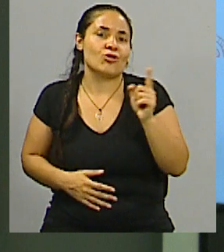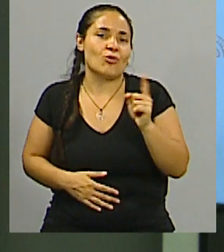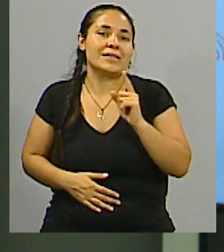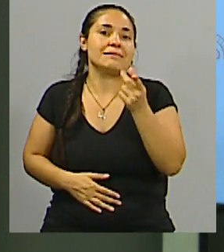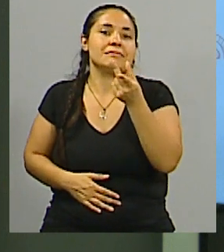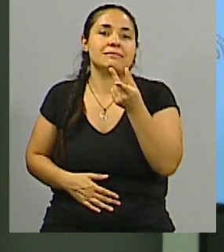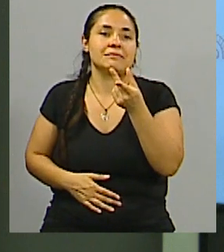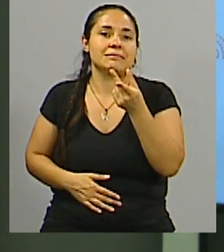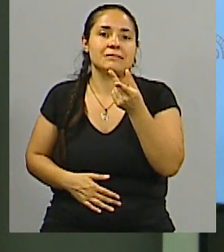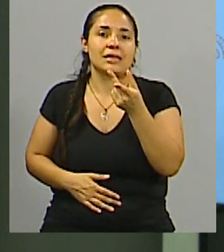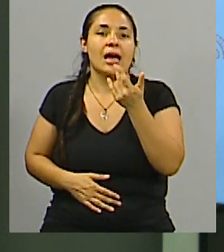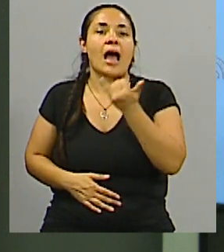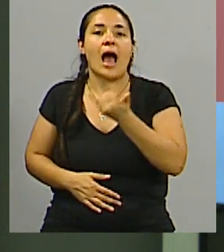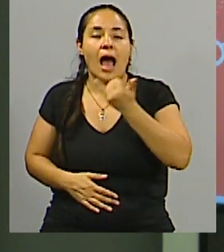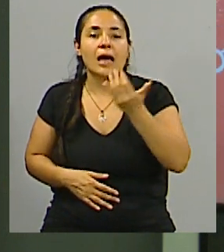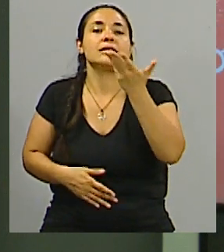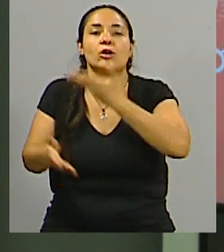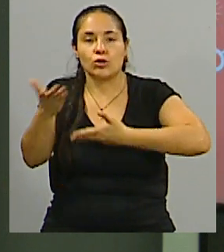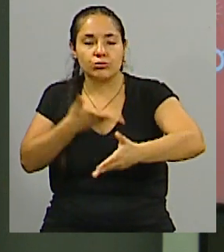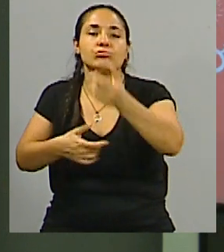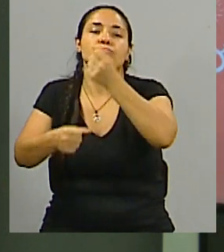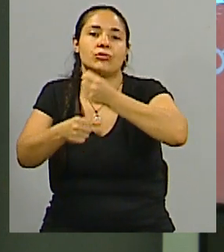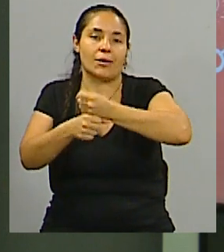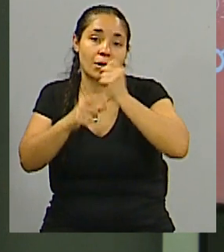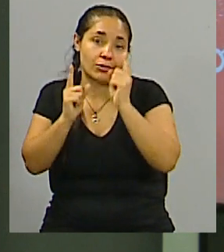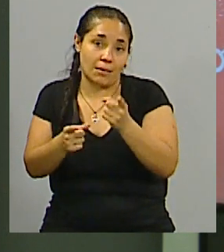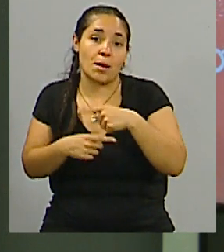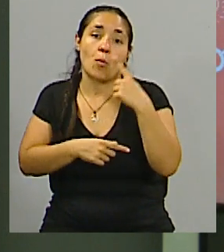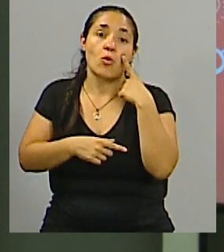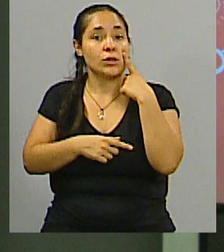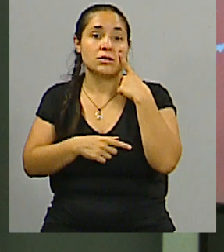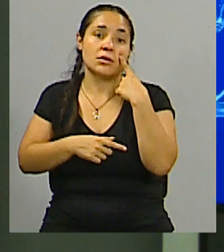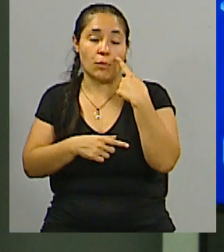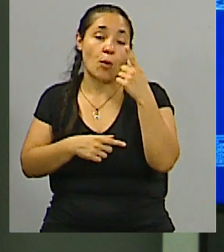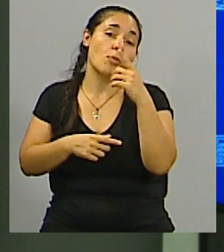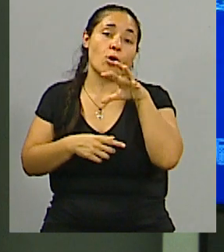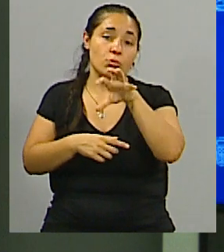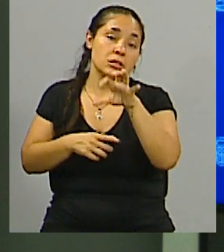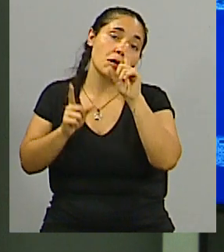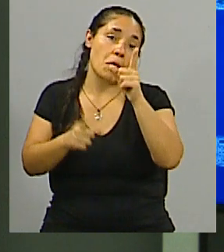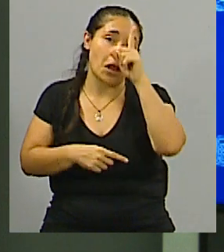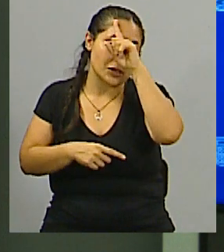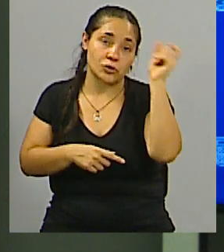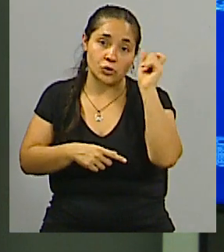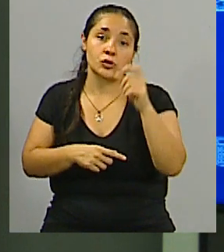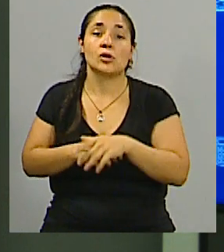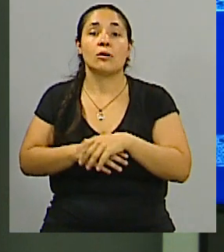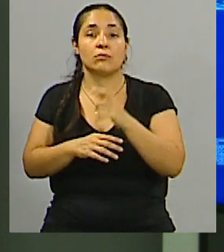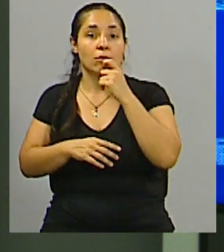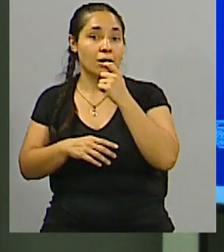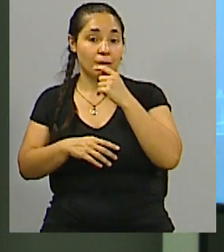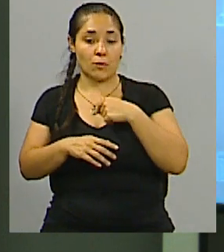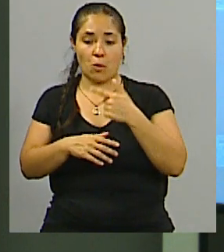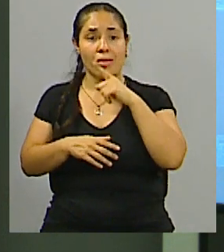limosna, sino que tiene una contraprestación en trabajo al municipio o a la provincia o a la nación, si te movilizás